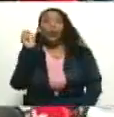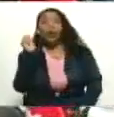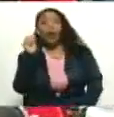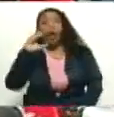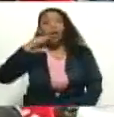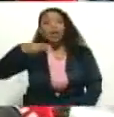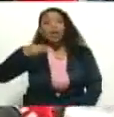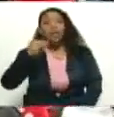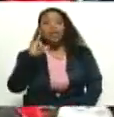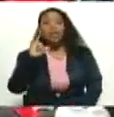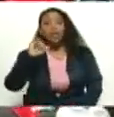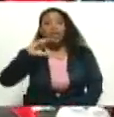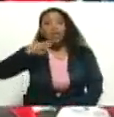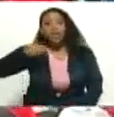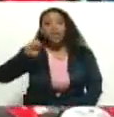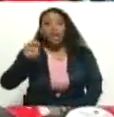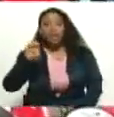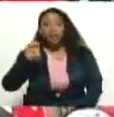Miren,